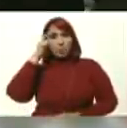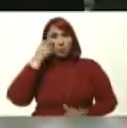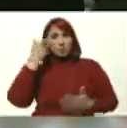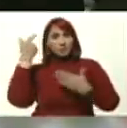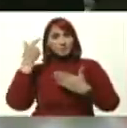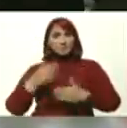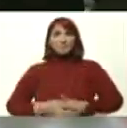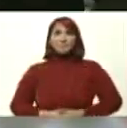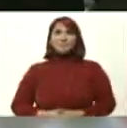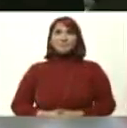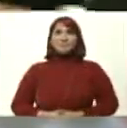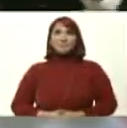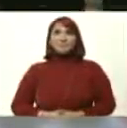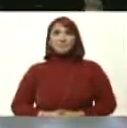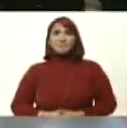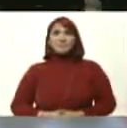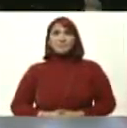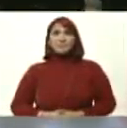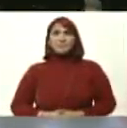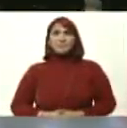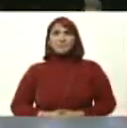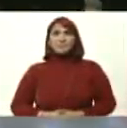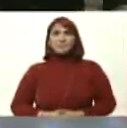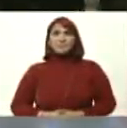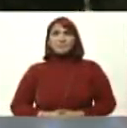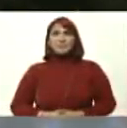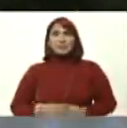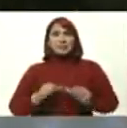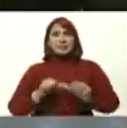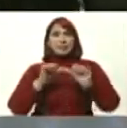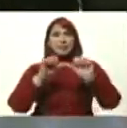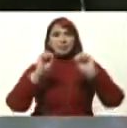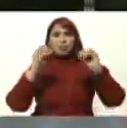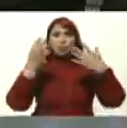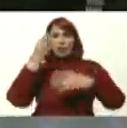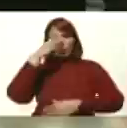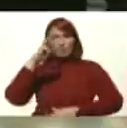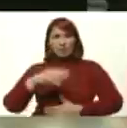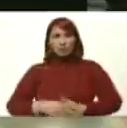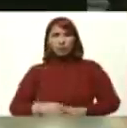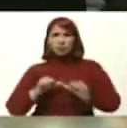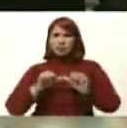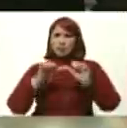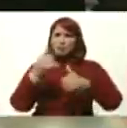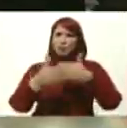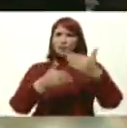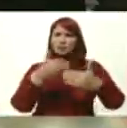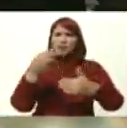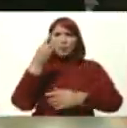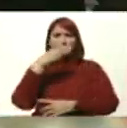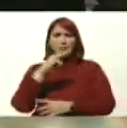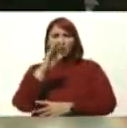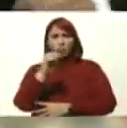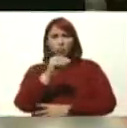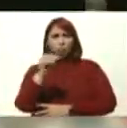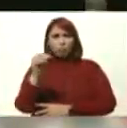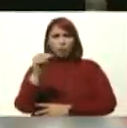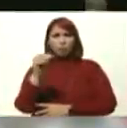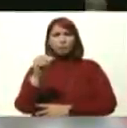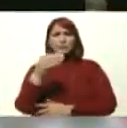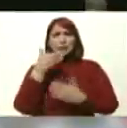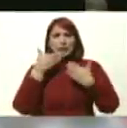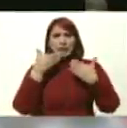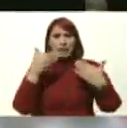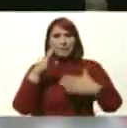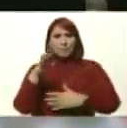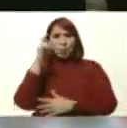Boris, lo seguimos logrando en México. Seguimos avanzando en México. Que Dios te bendiga. Gracias,